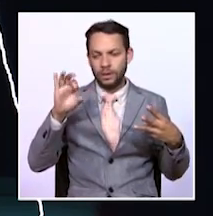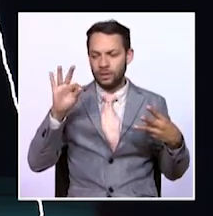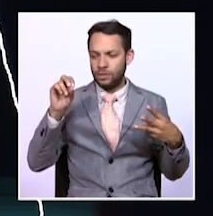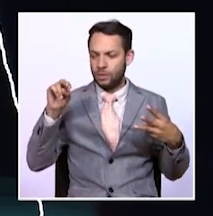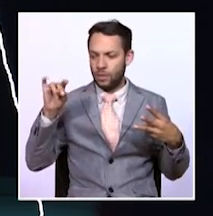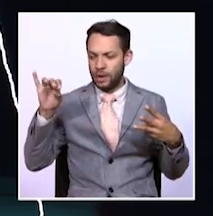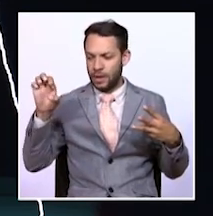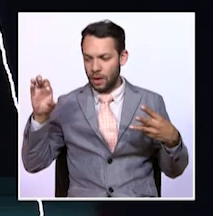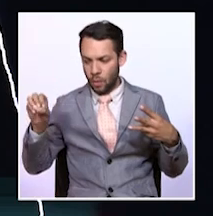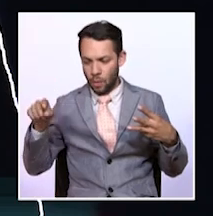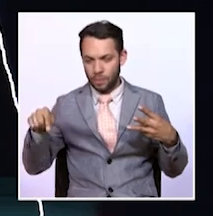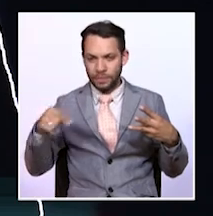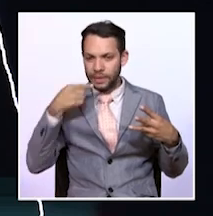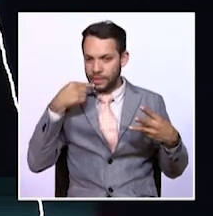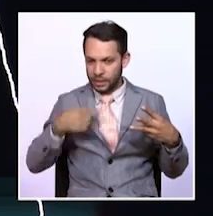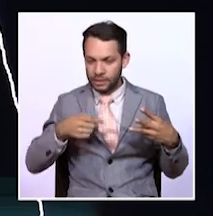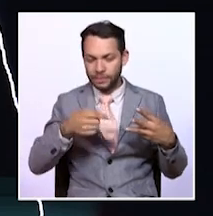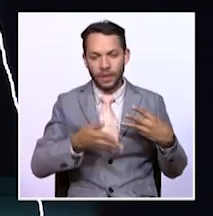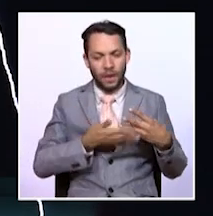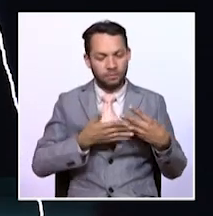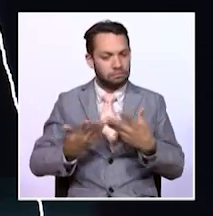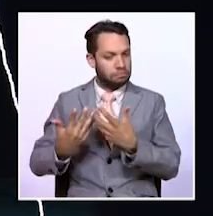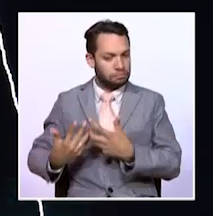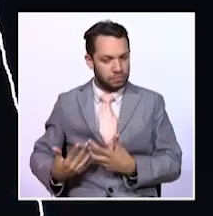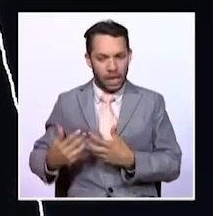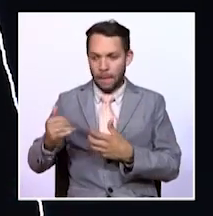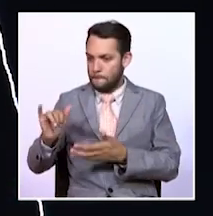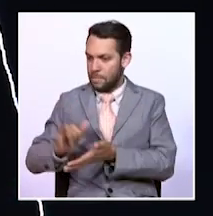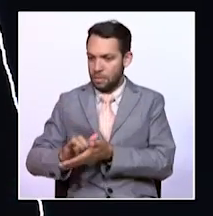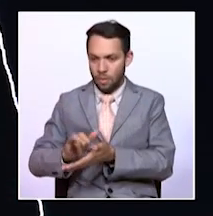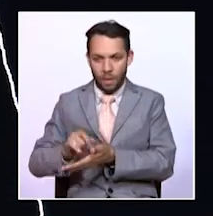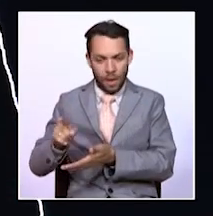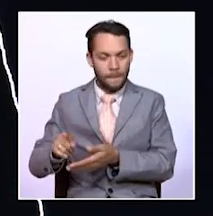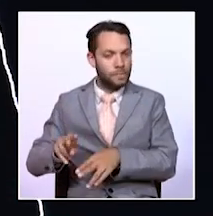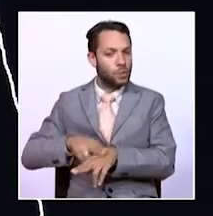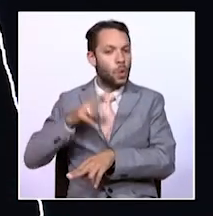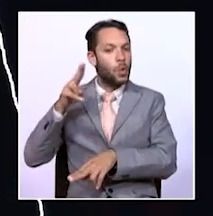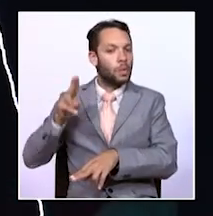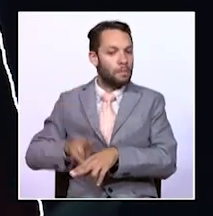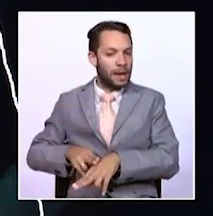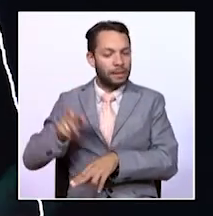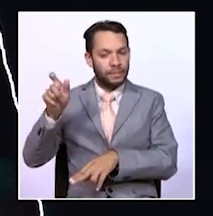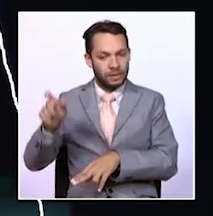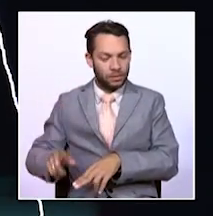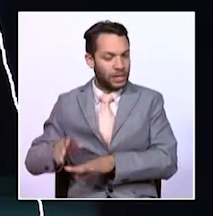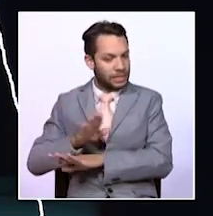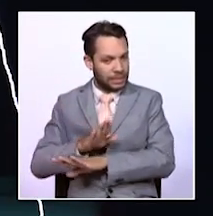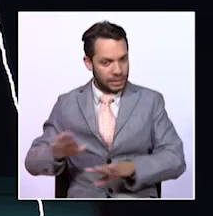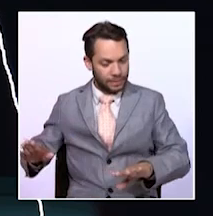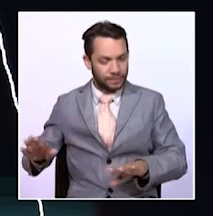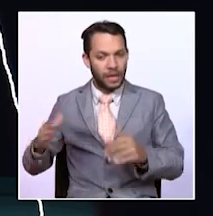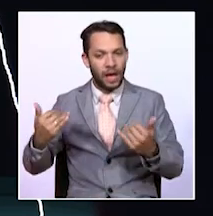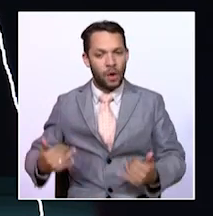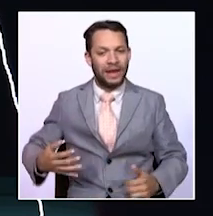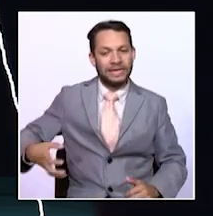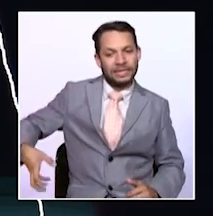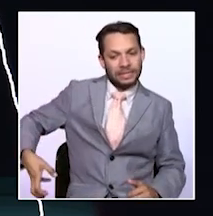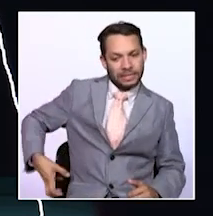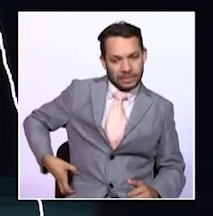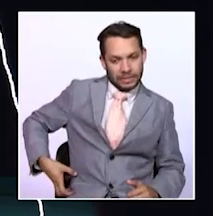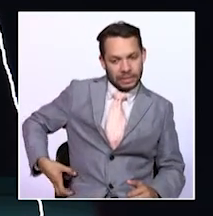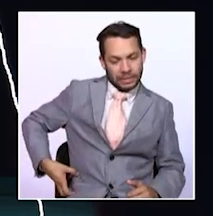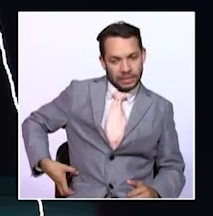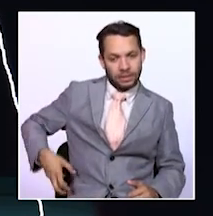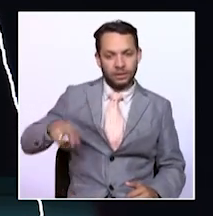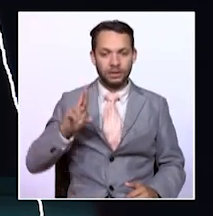este órgano. En este caso pues lo vemos que está normal. Una vez que vemos el páncreas, pasamos a ver los dos riñones. Toma el aire